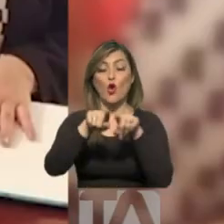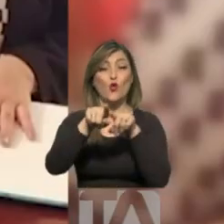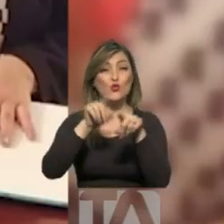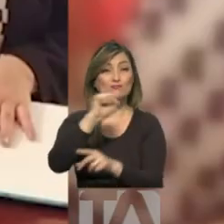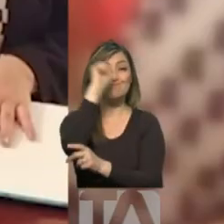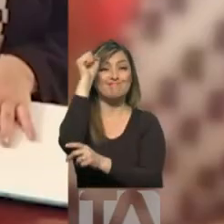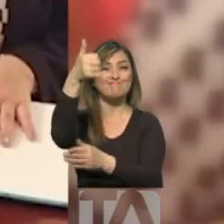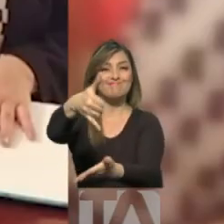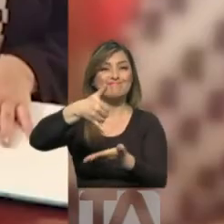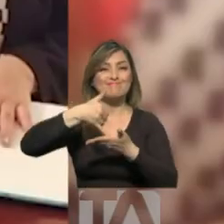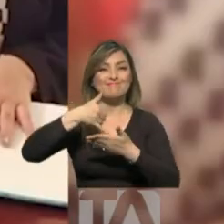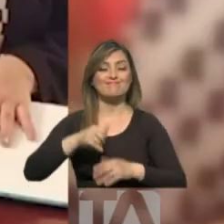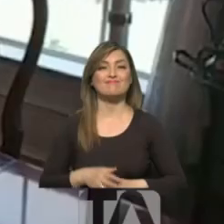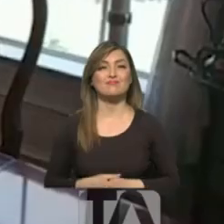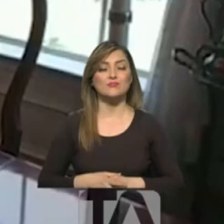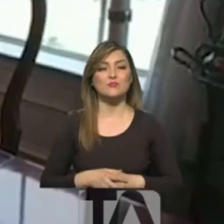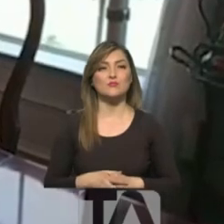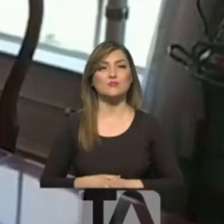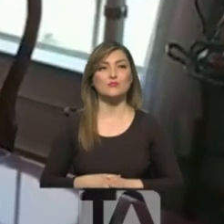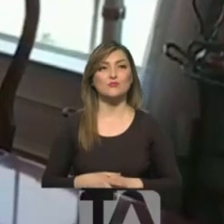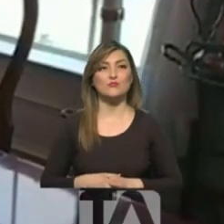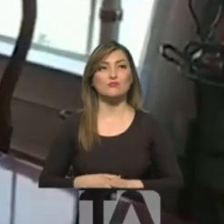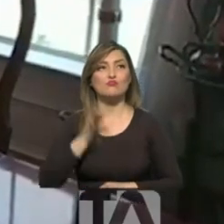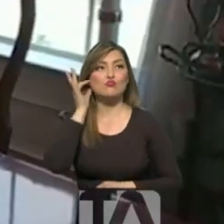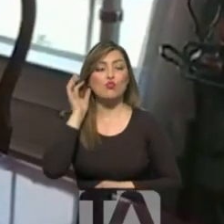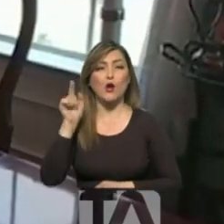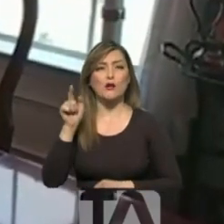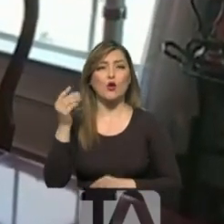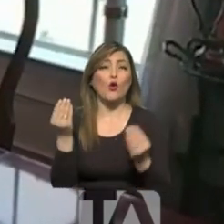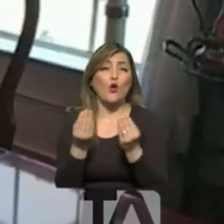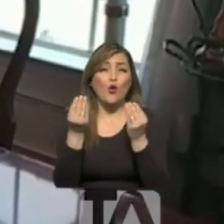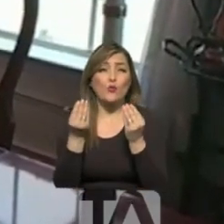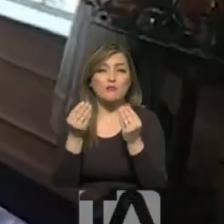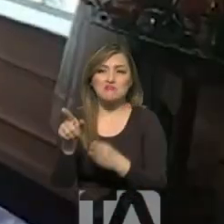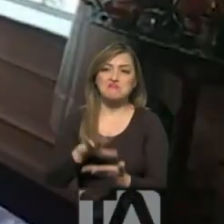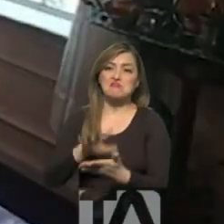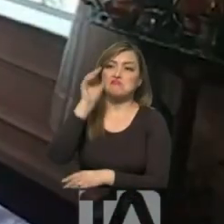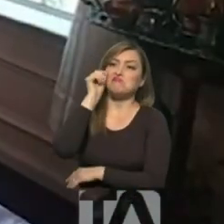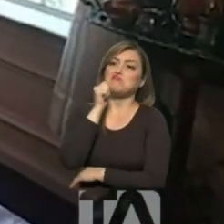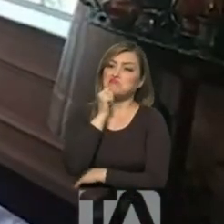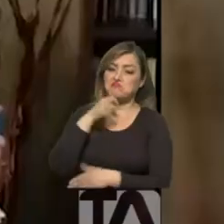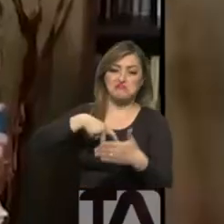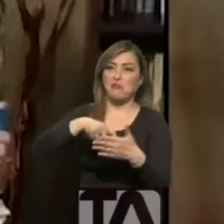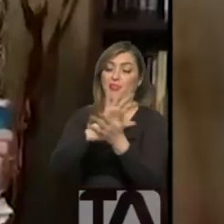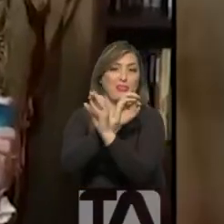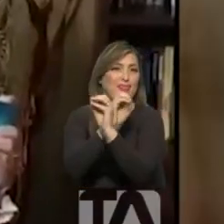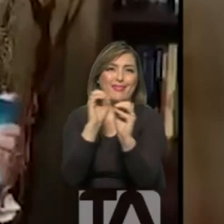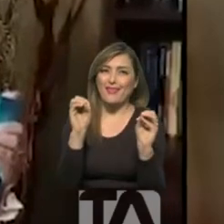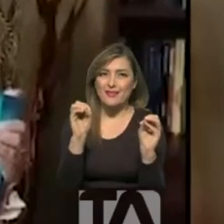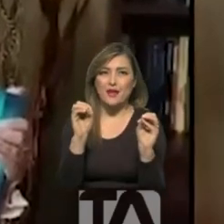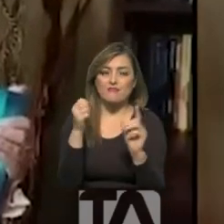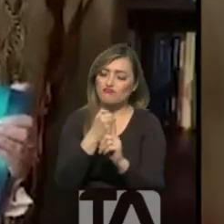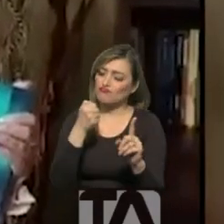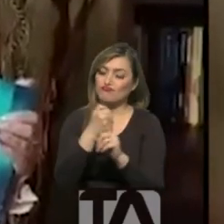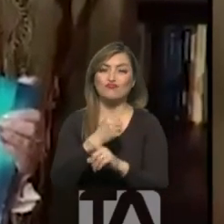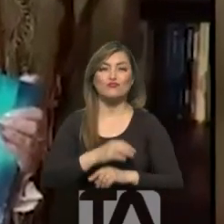un concurso nacional de literatura. Sin duda, una mujer que a su corta edad nos enseña que no existen barreras cuando se trata de